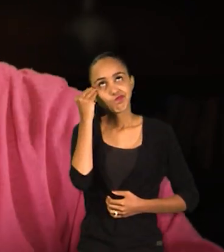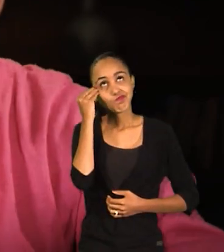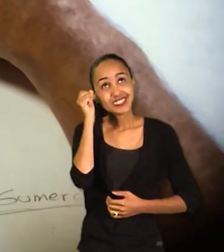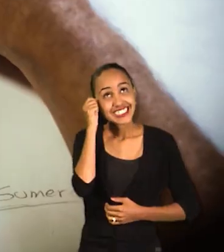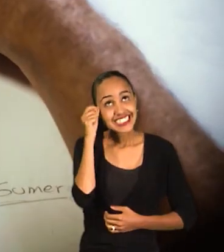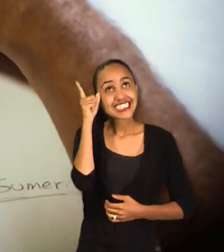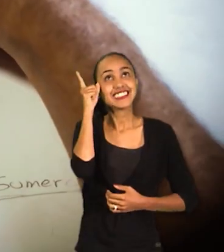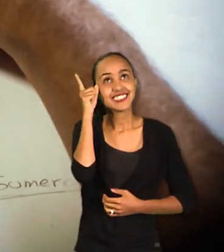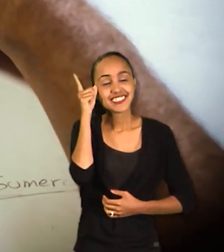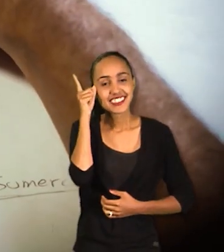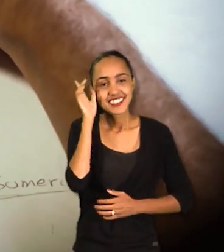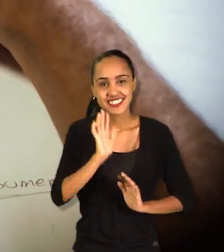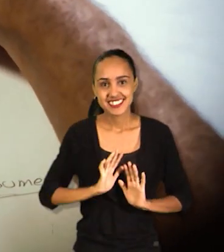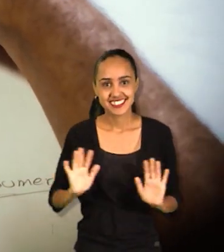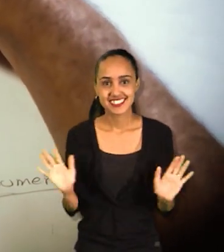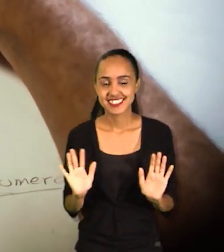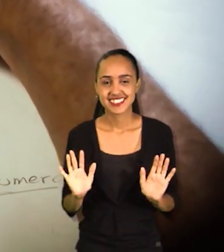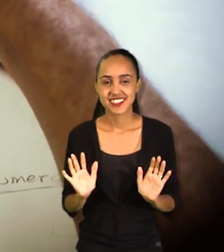sé!